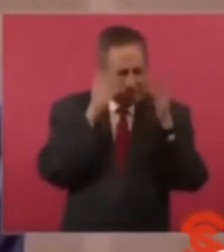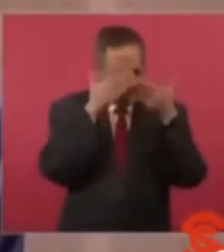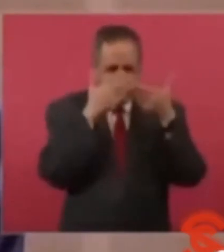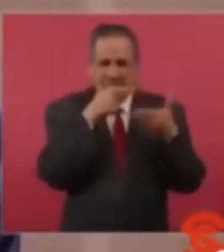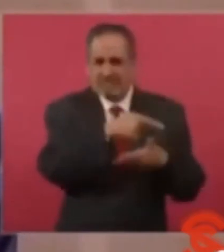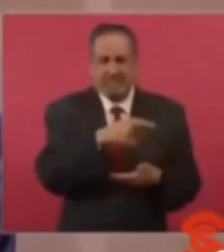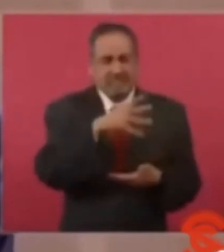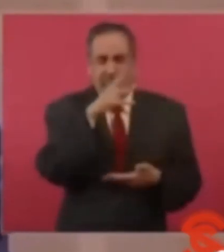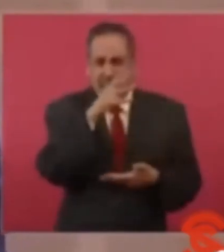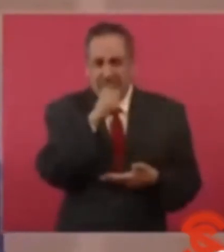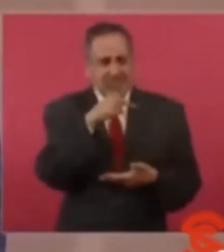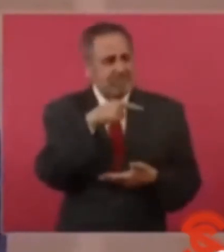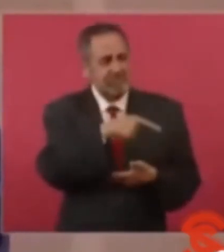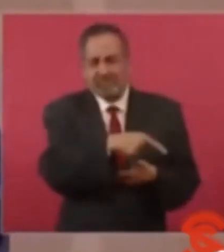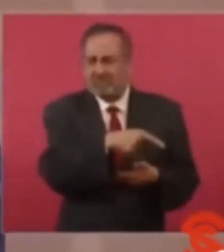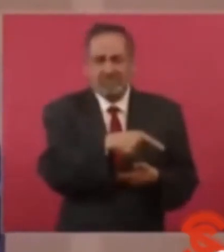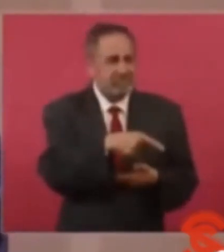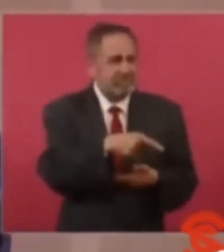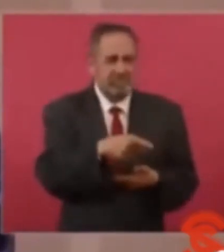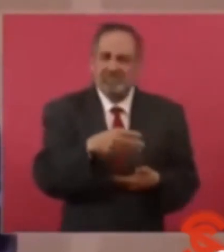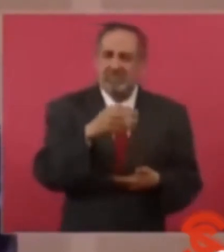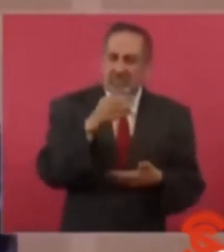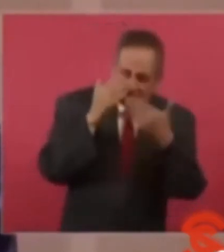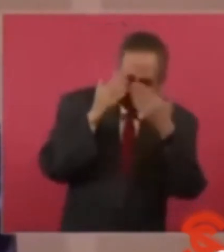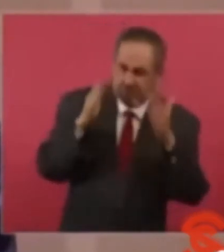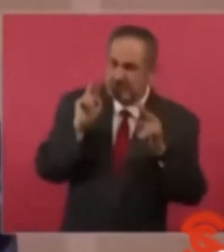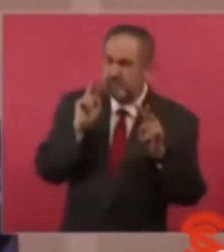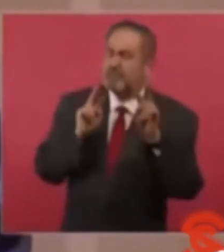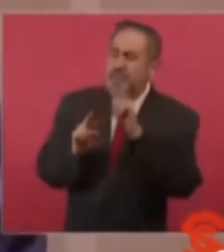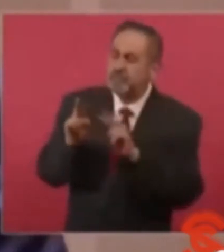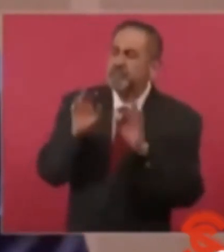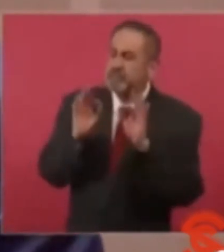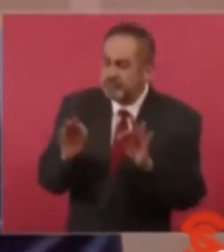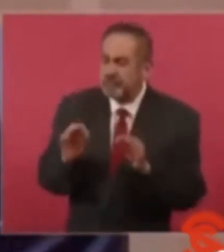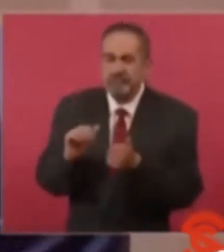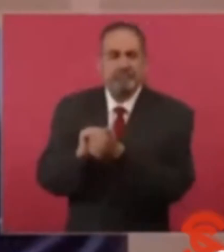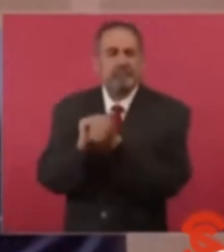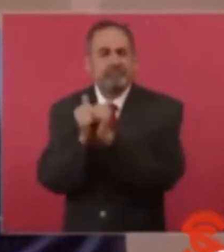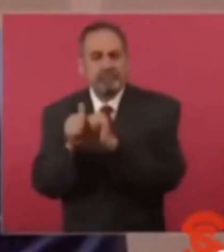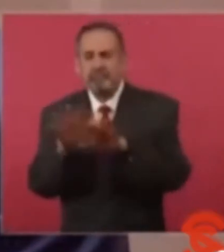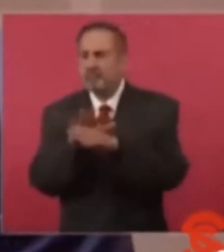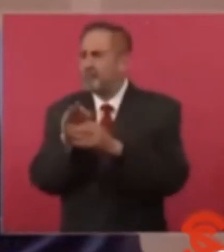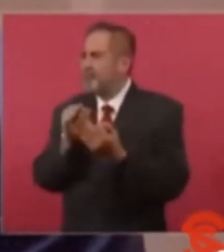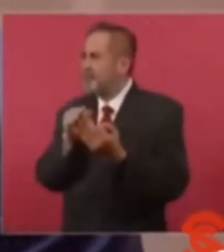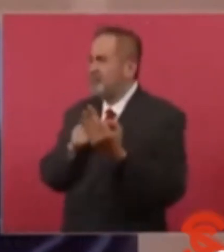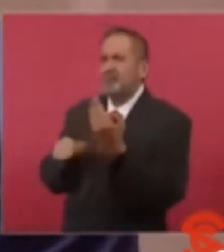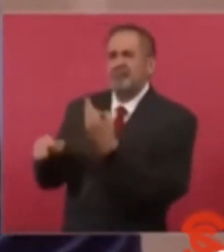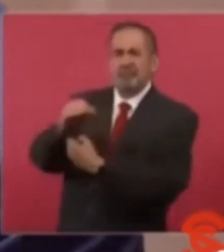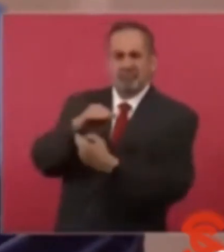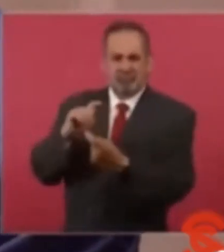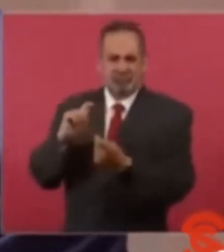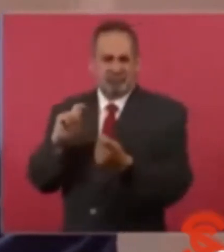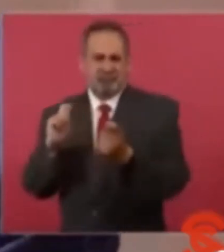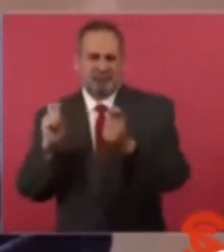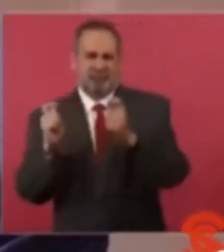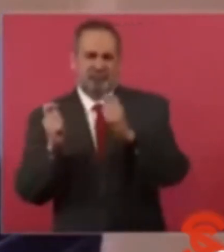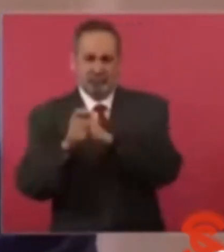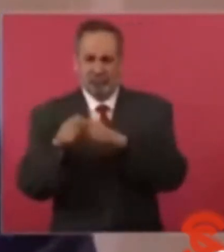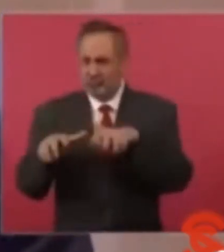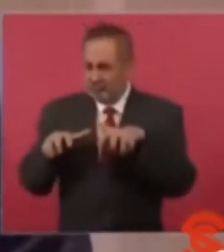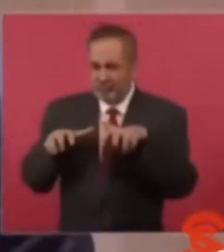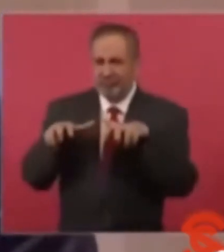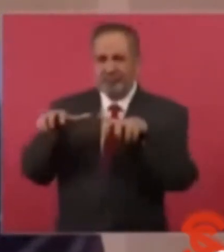les impide aceptar y ver que poco a poco, entre todos los